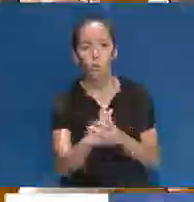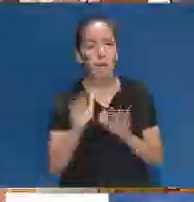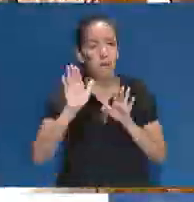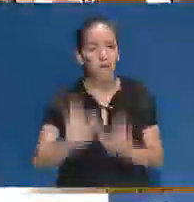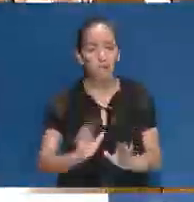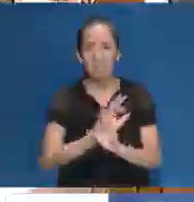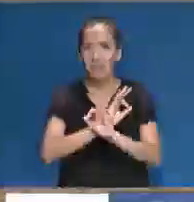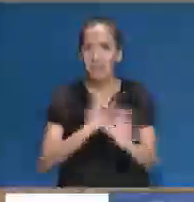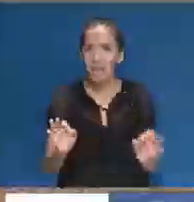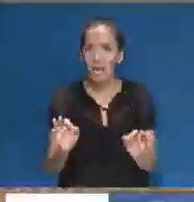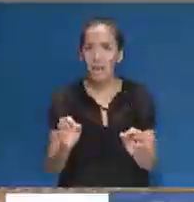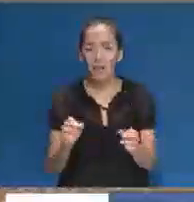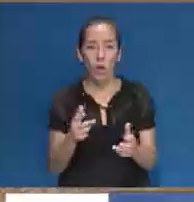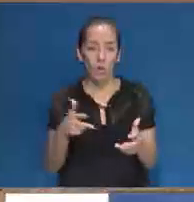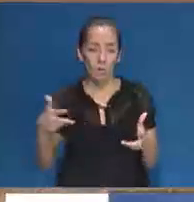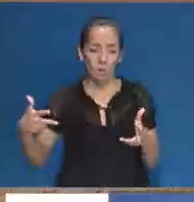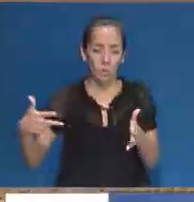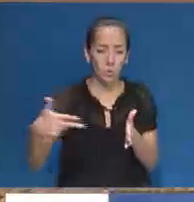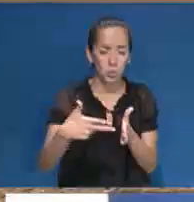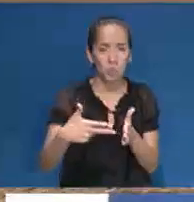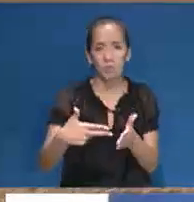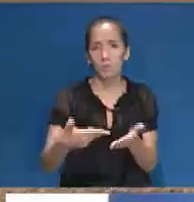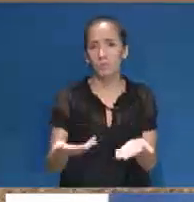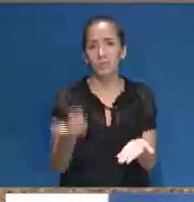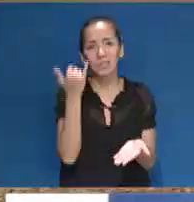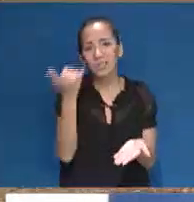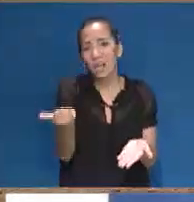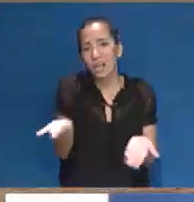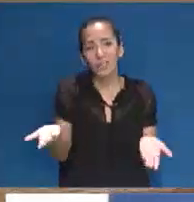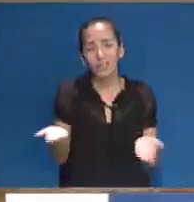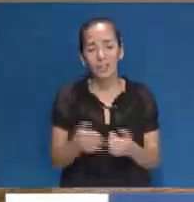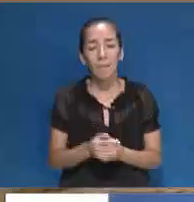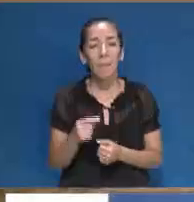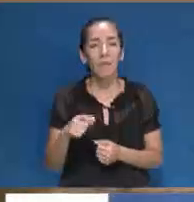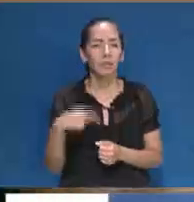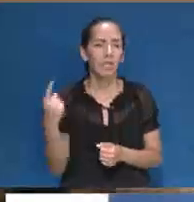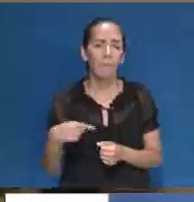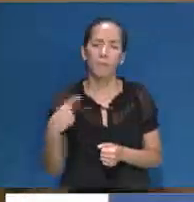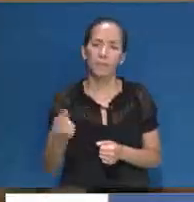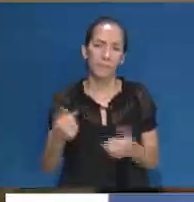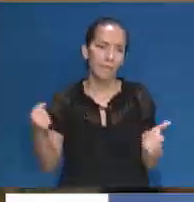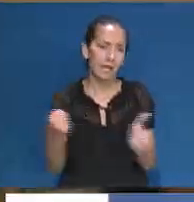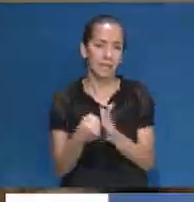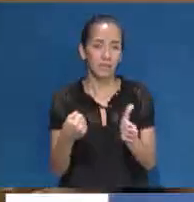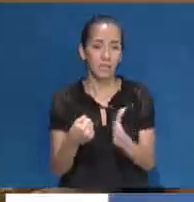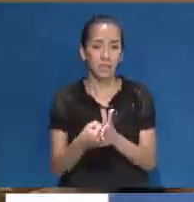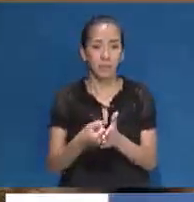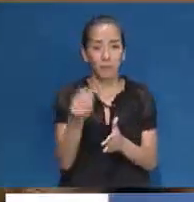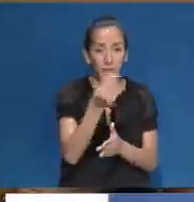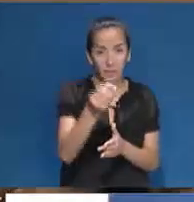frenan a la mitad cuando han cruzado ya la primera etapa. Todos los días seguro un accidente, y los fines de semana hasta dos